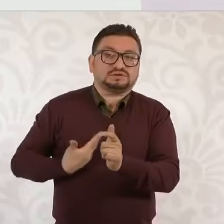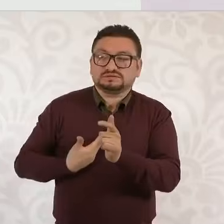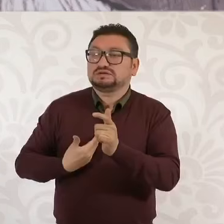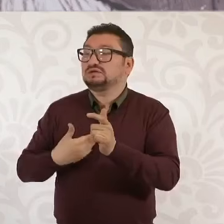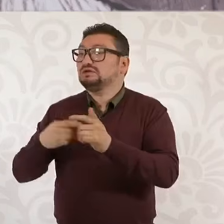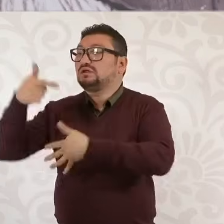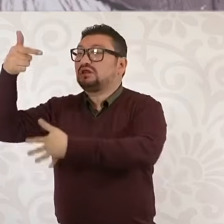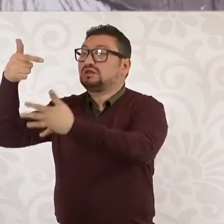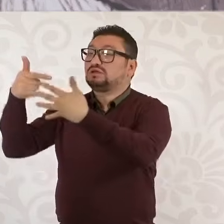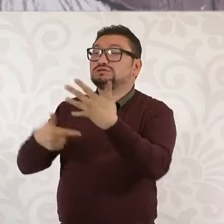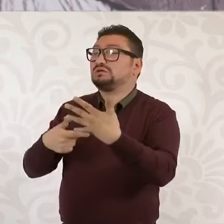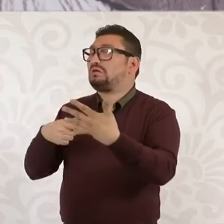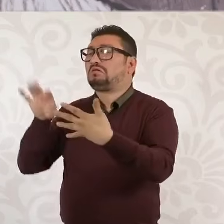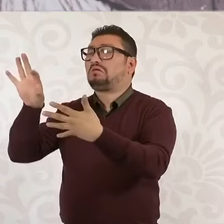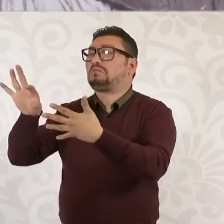como lista pluri,